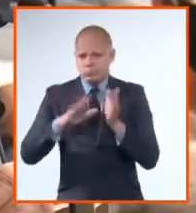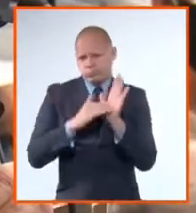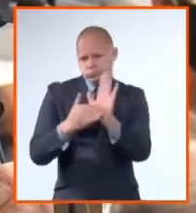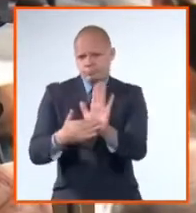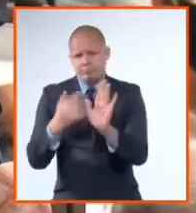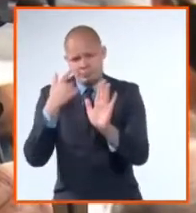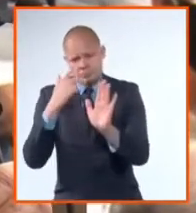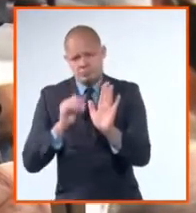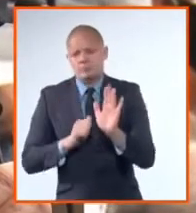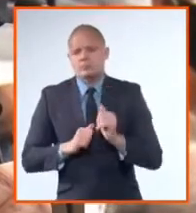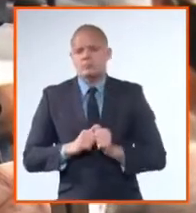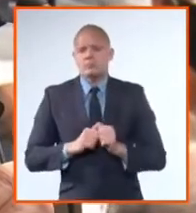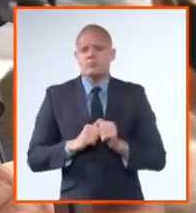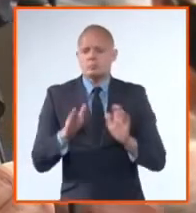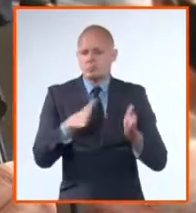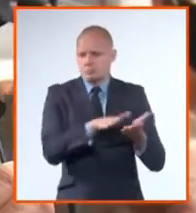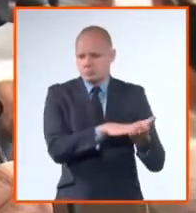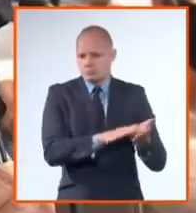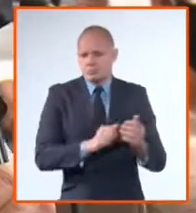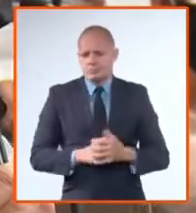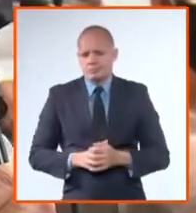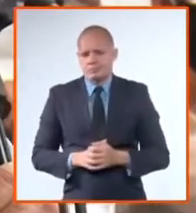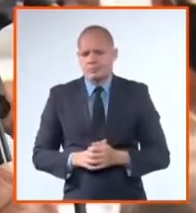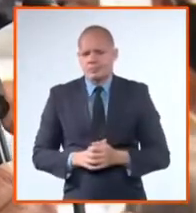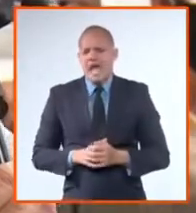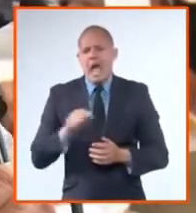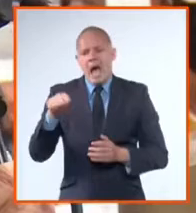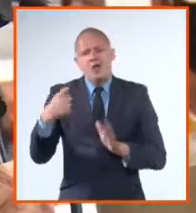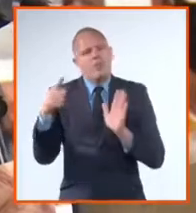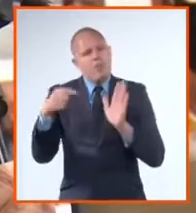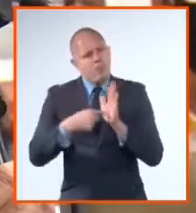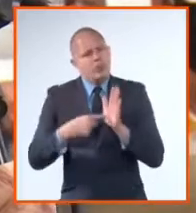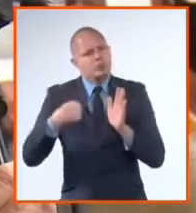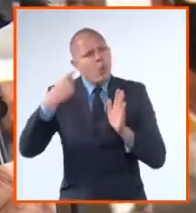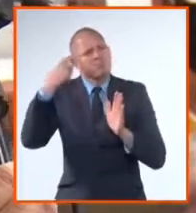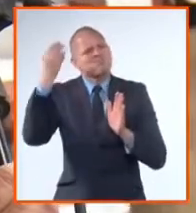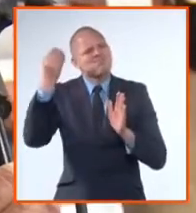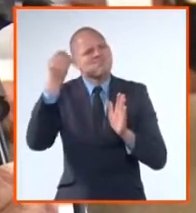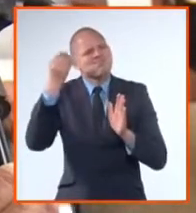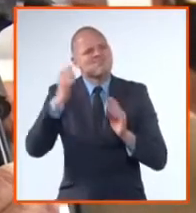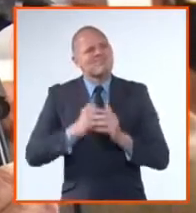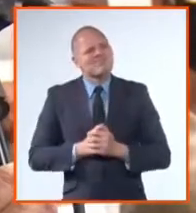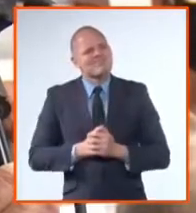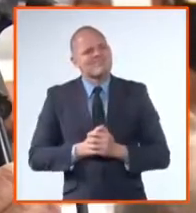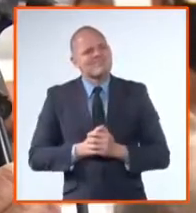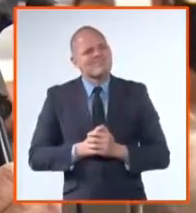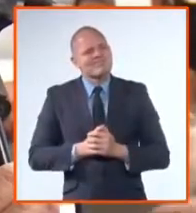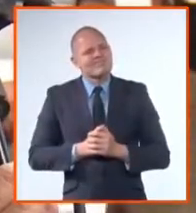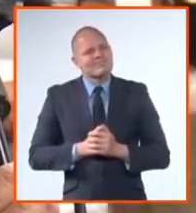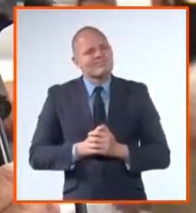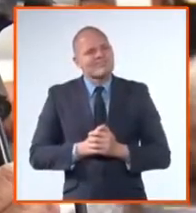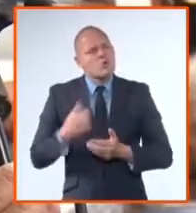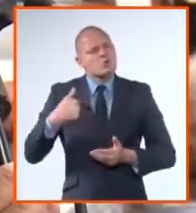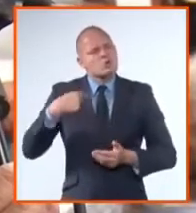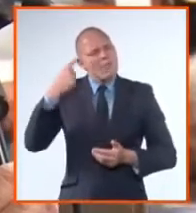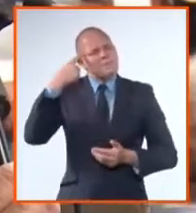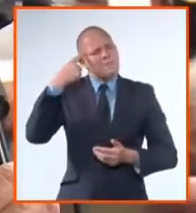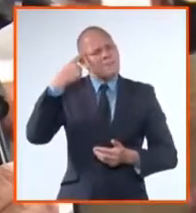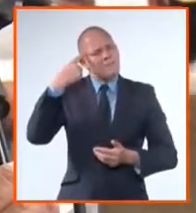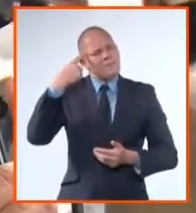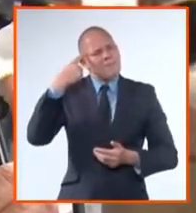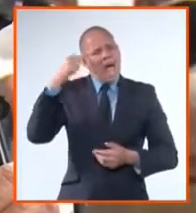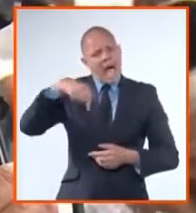que ahí es donde va mi planteamiento. Nosotros nunca vamos a ser igual que antes. La